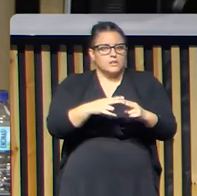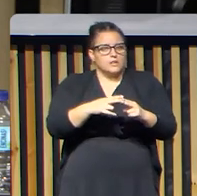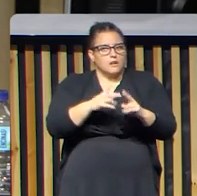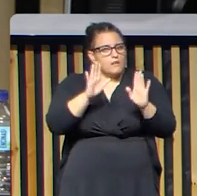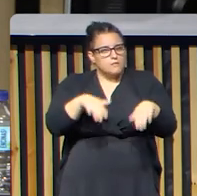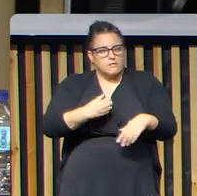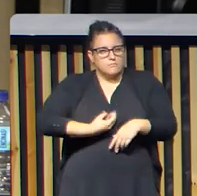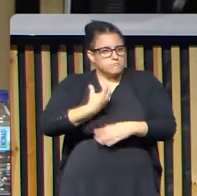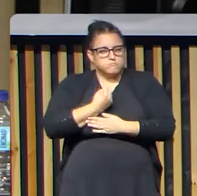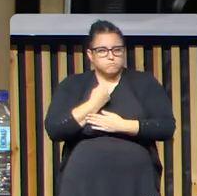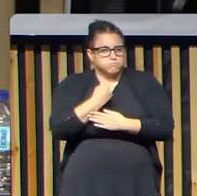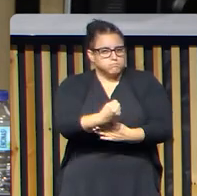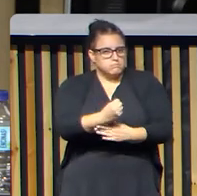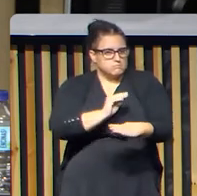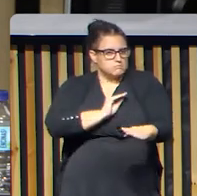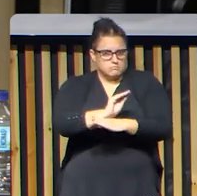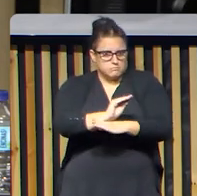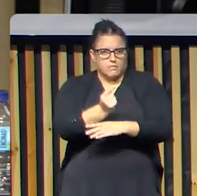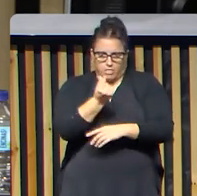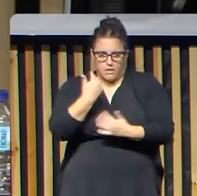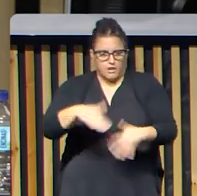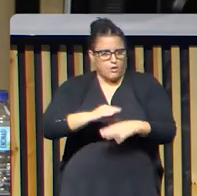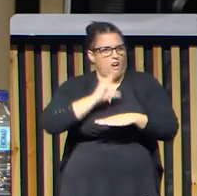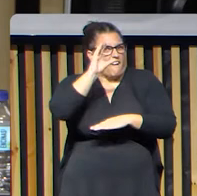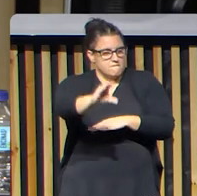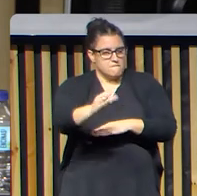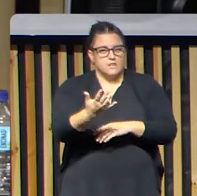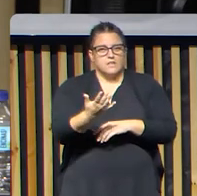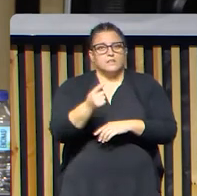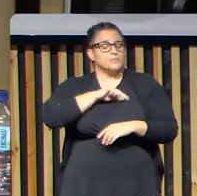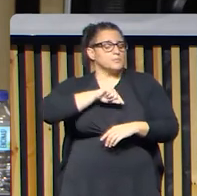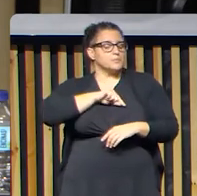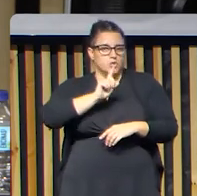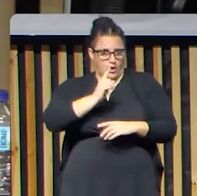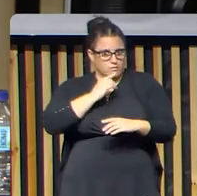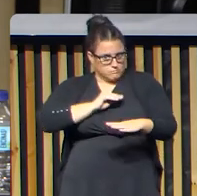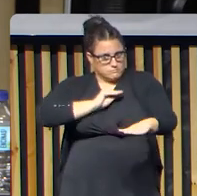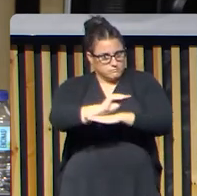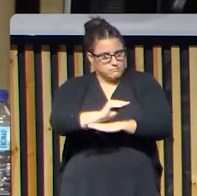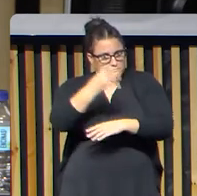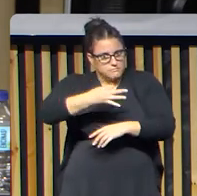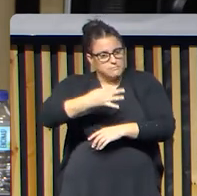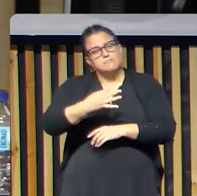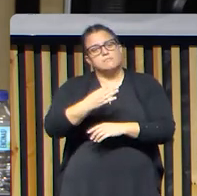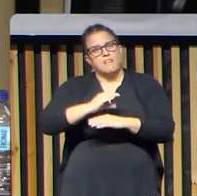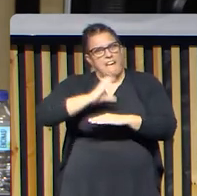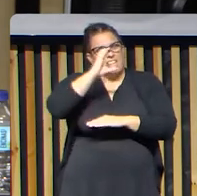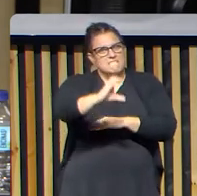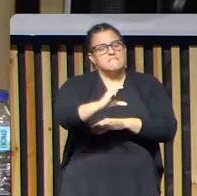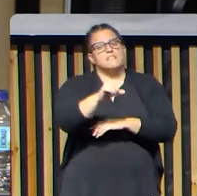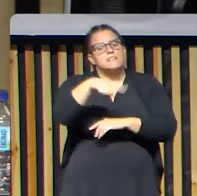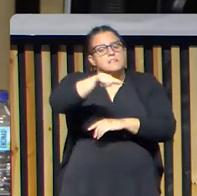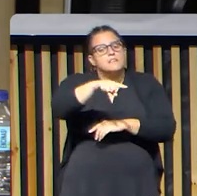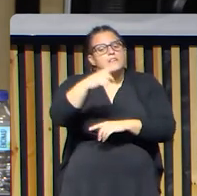con mucho dinero esto es importante no son lo espiritualmente sino con mucho dinero a